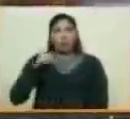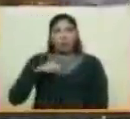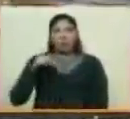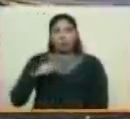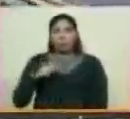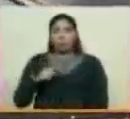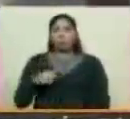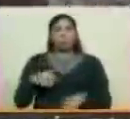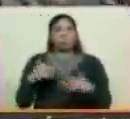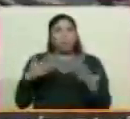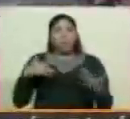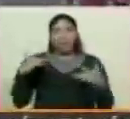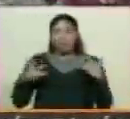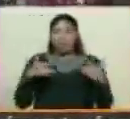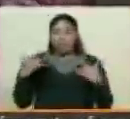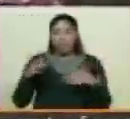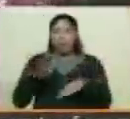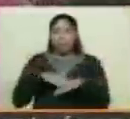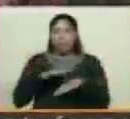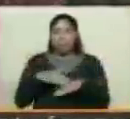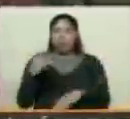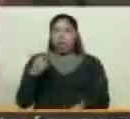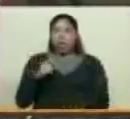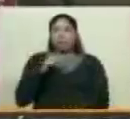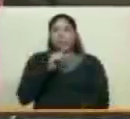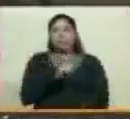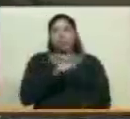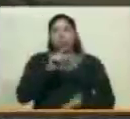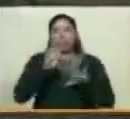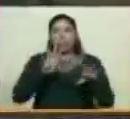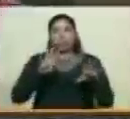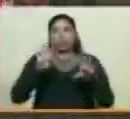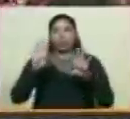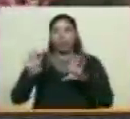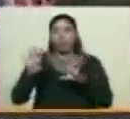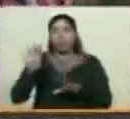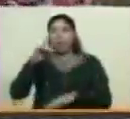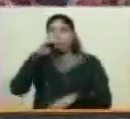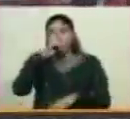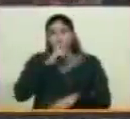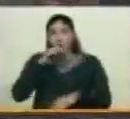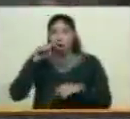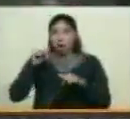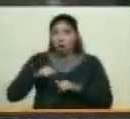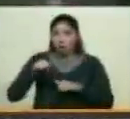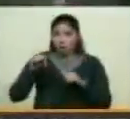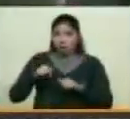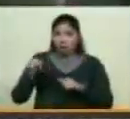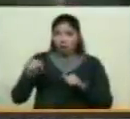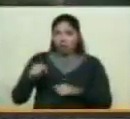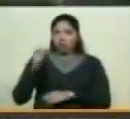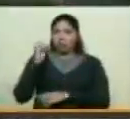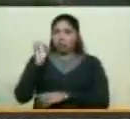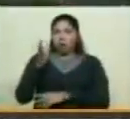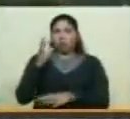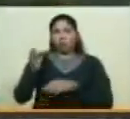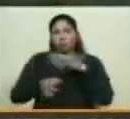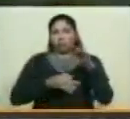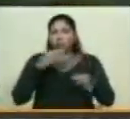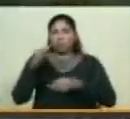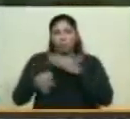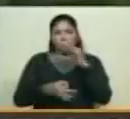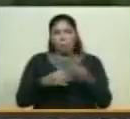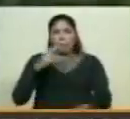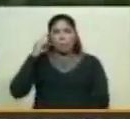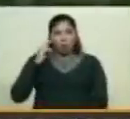con motivo a los 199 años del discurso del congreso durante en